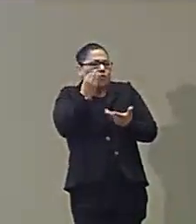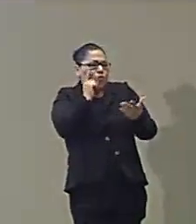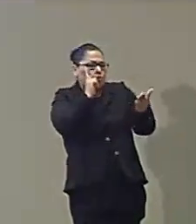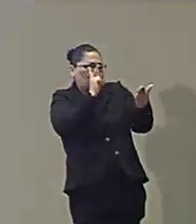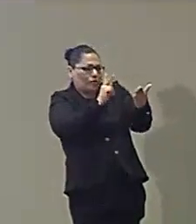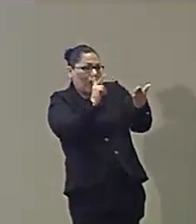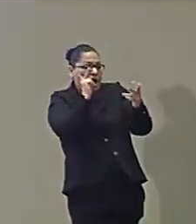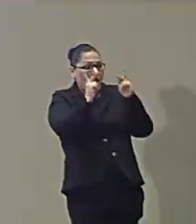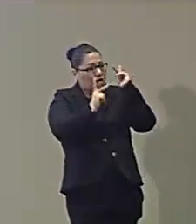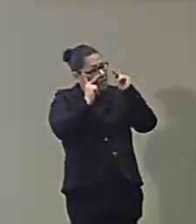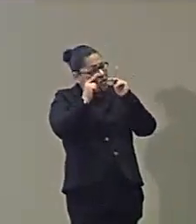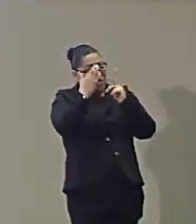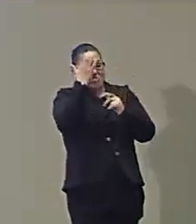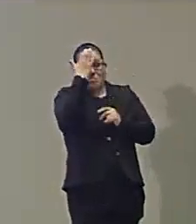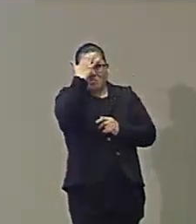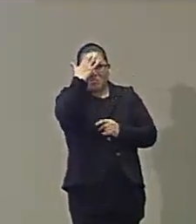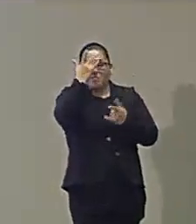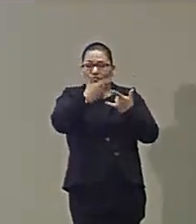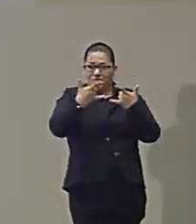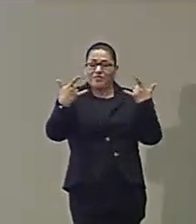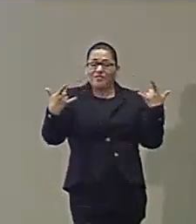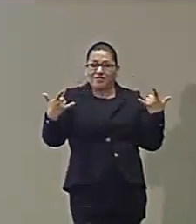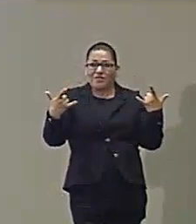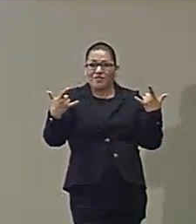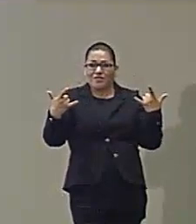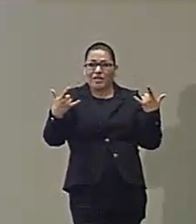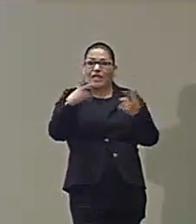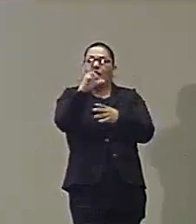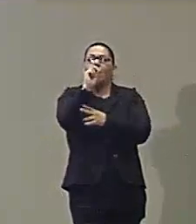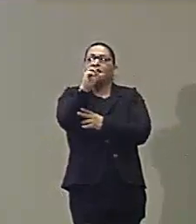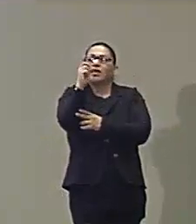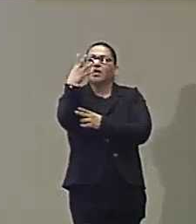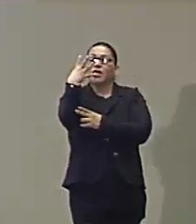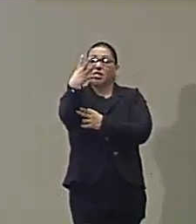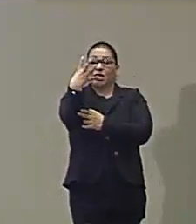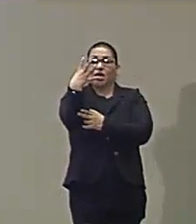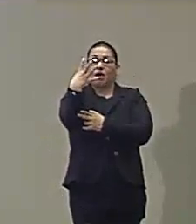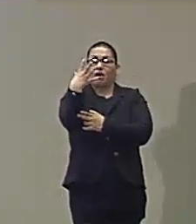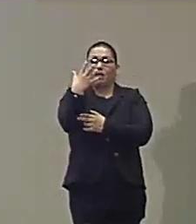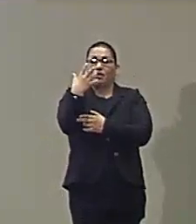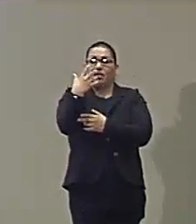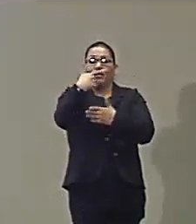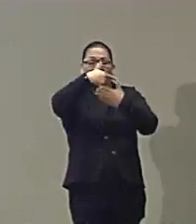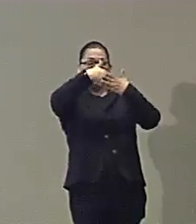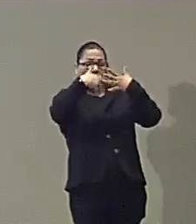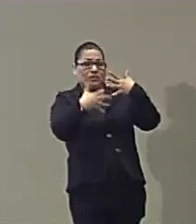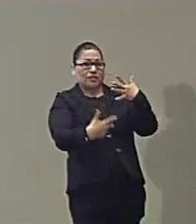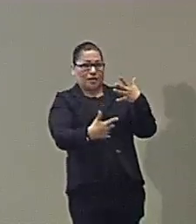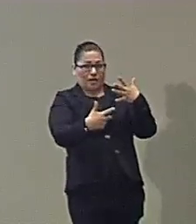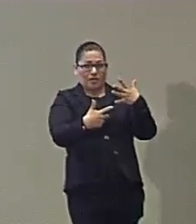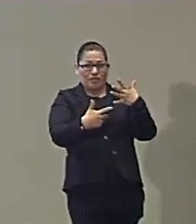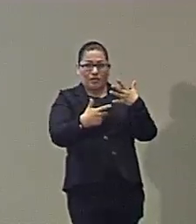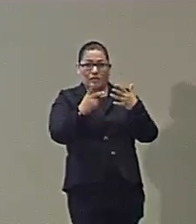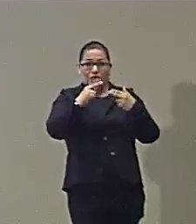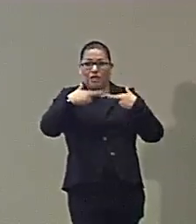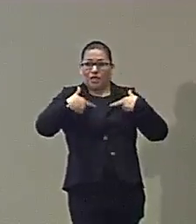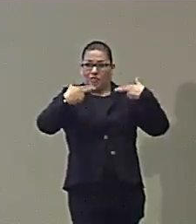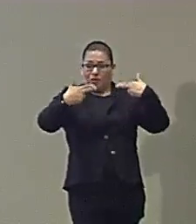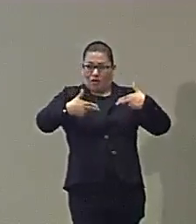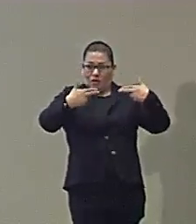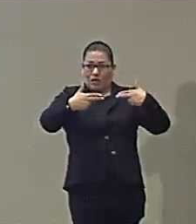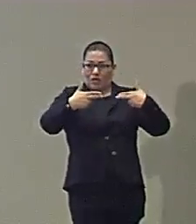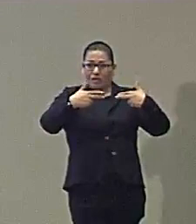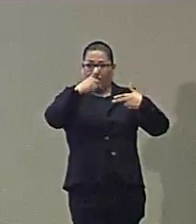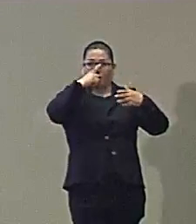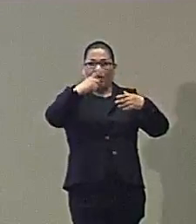turismo los 34 sitios inscritos del patrimonio cultural de méxico nos colocan